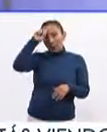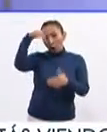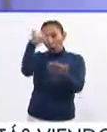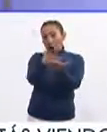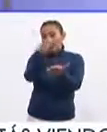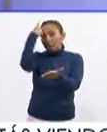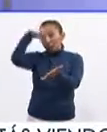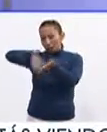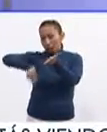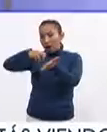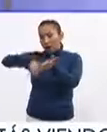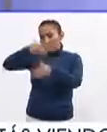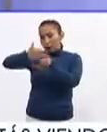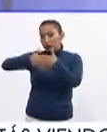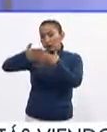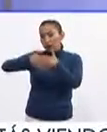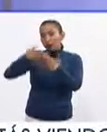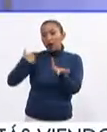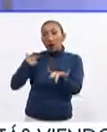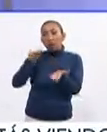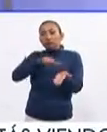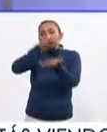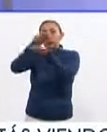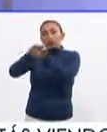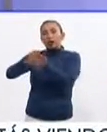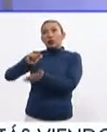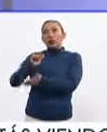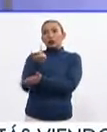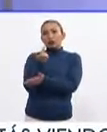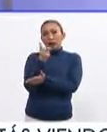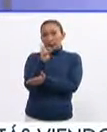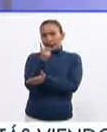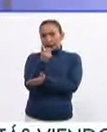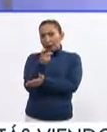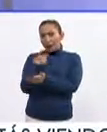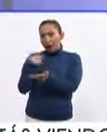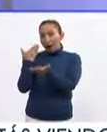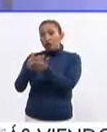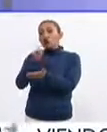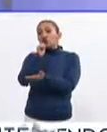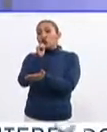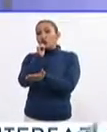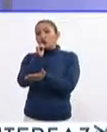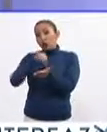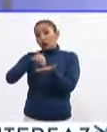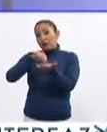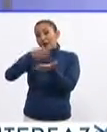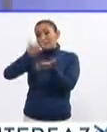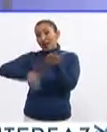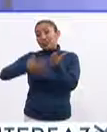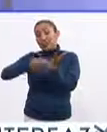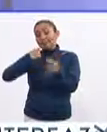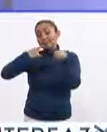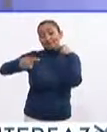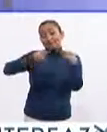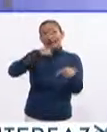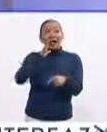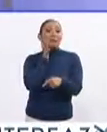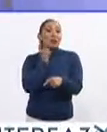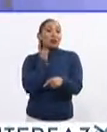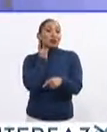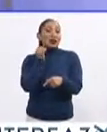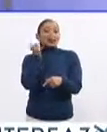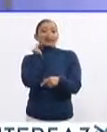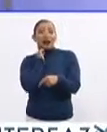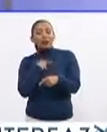propuesta de reforma, que como bien lo mencionas en tu nota, fue enviada el 12 de diciembre, todavía tiene que pasar por las cámaras, ¿no? Todos